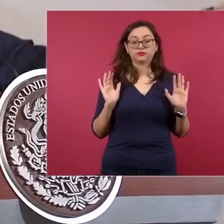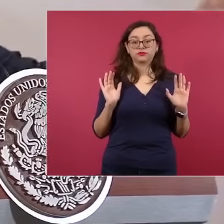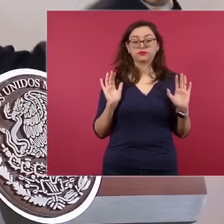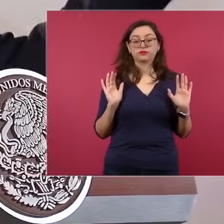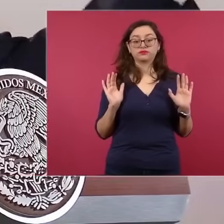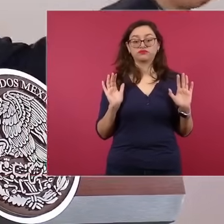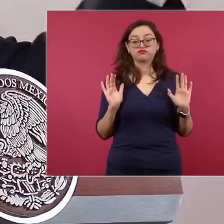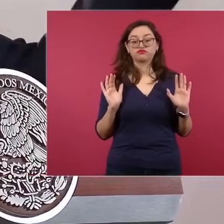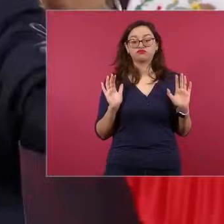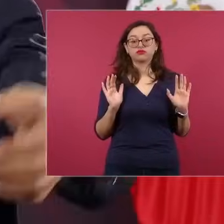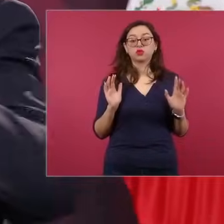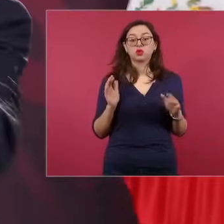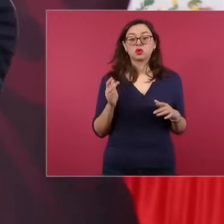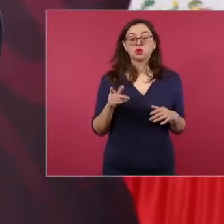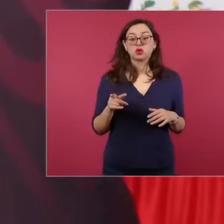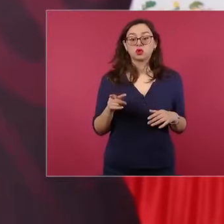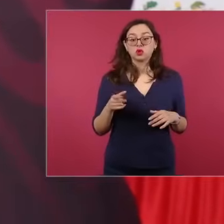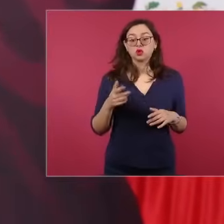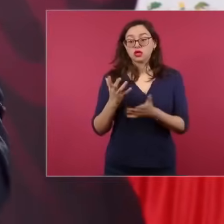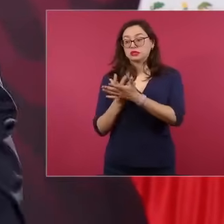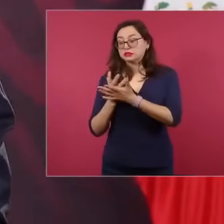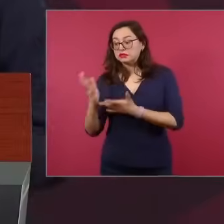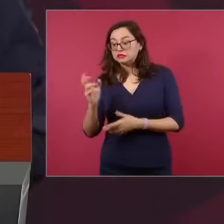el movimiento es de la extrema derecha.